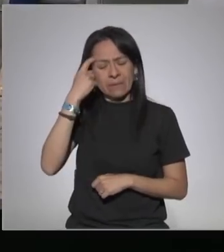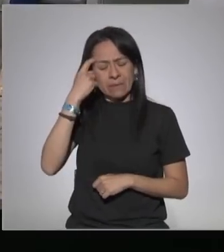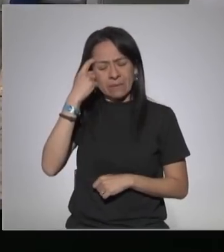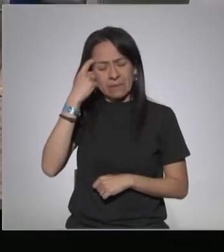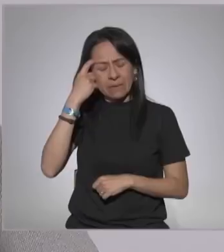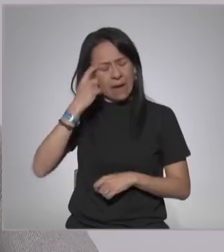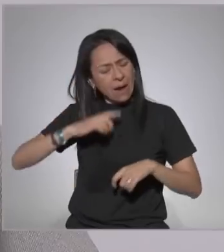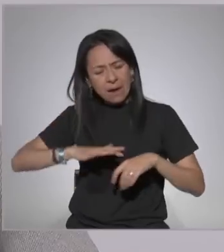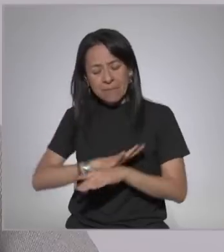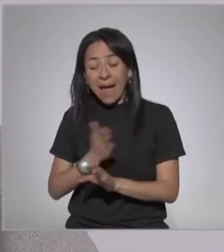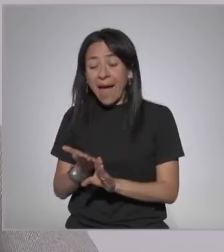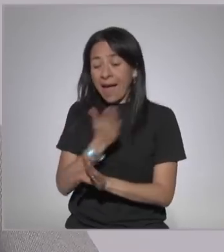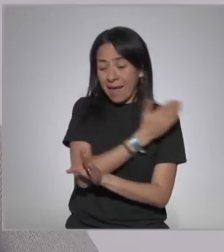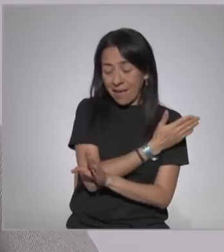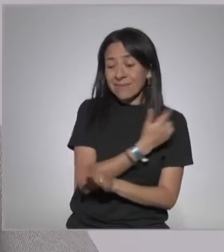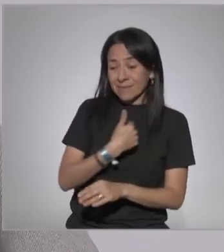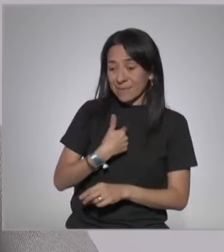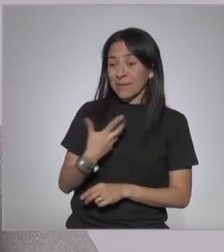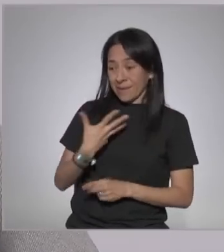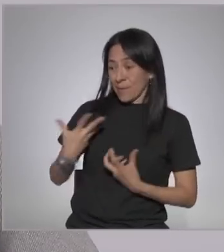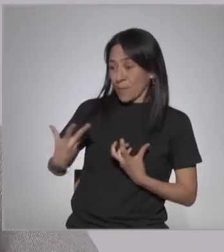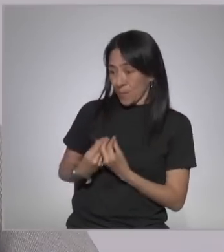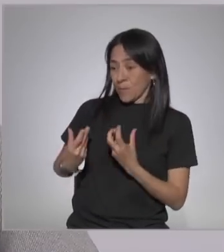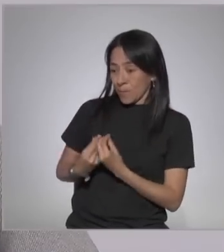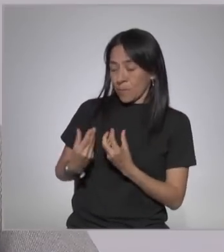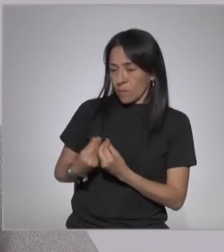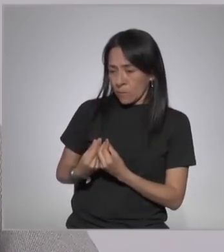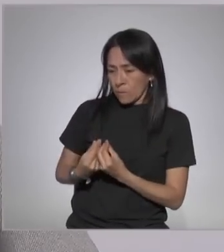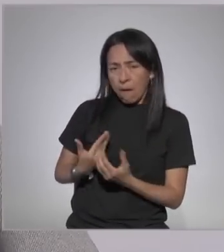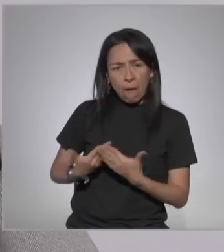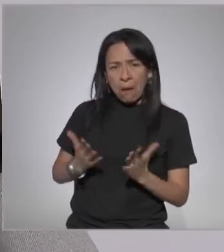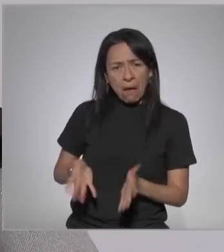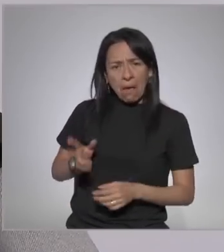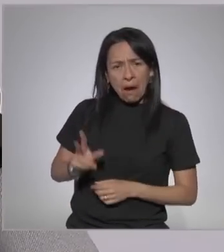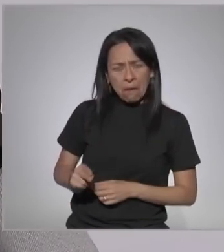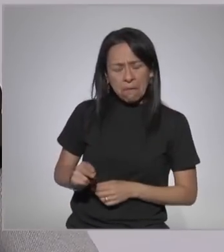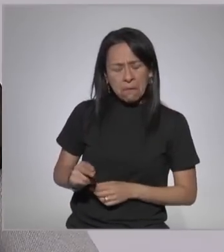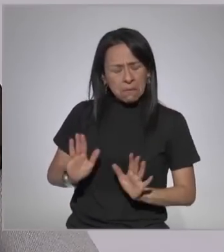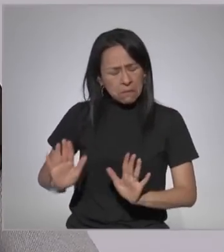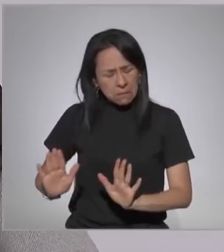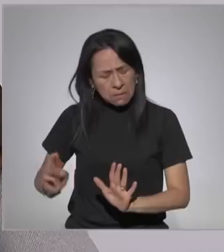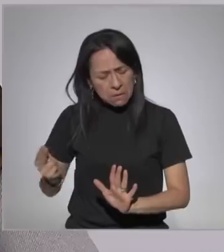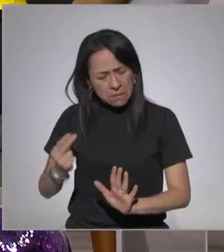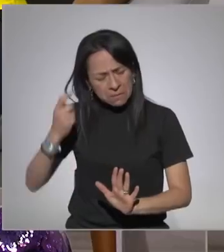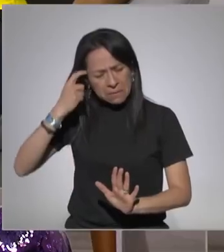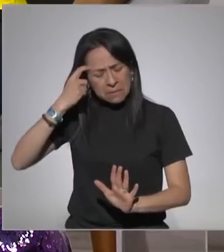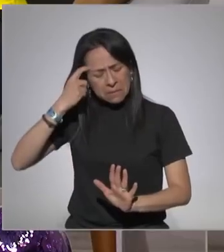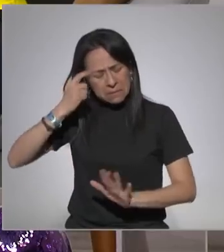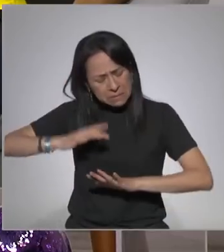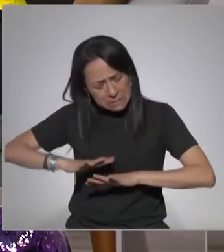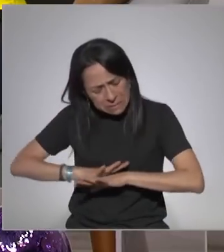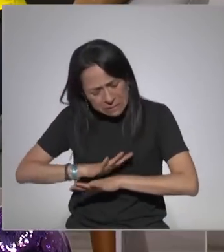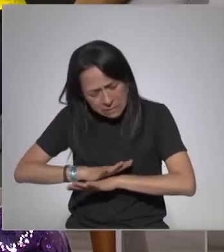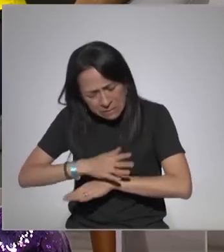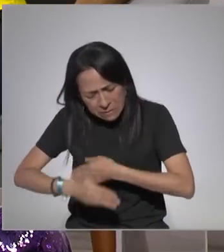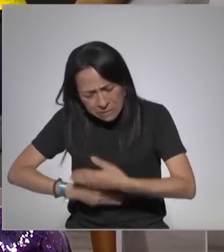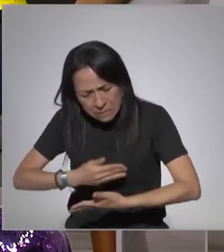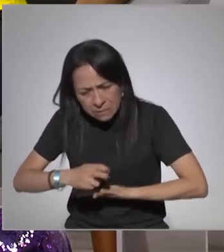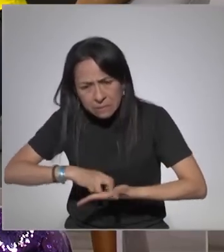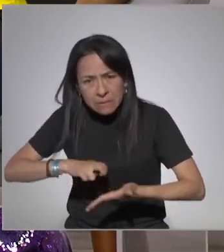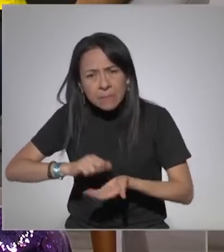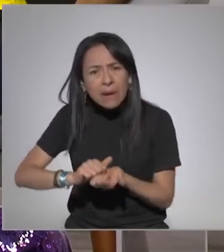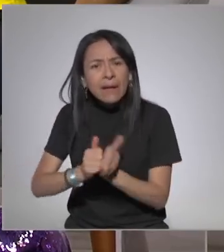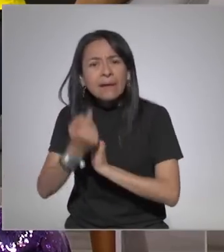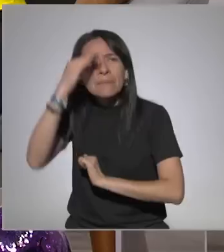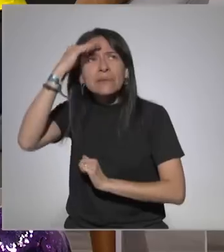lo que se tuvo y saber qué es lo que quiero hoy. Sí, y mencionas algo muy importante, o sea, en una